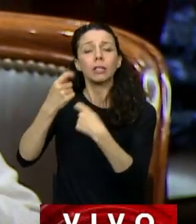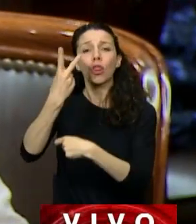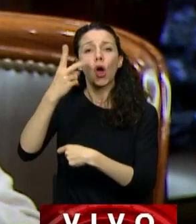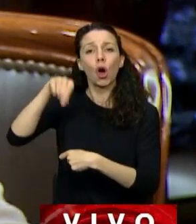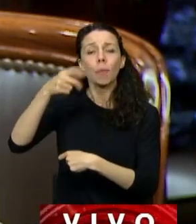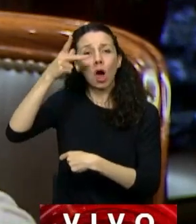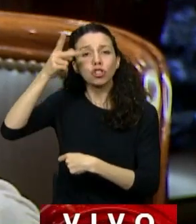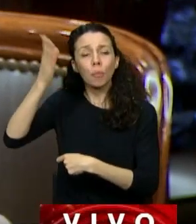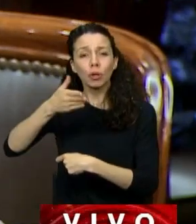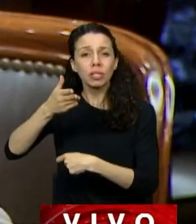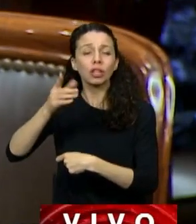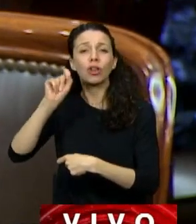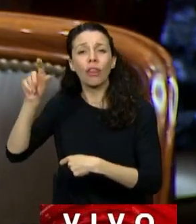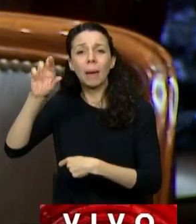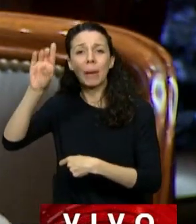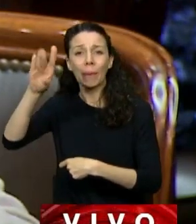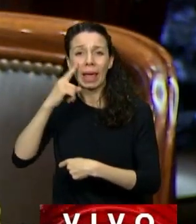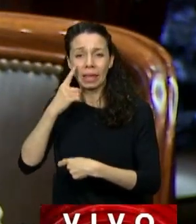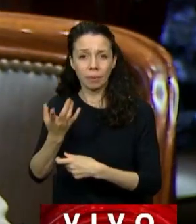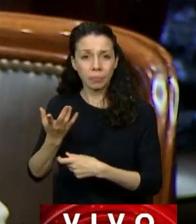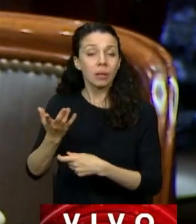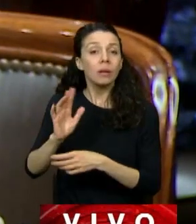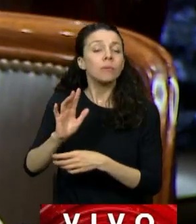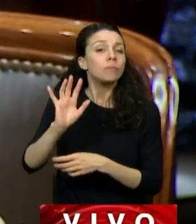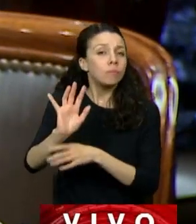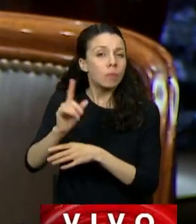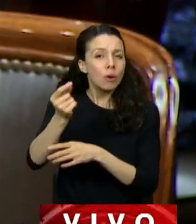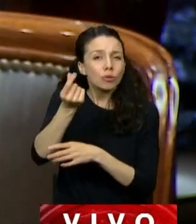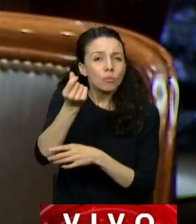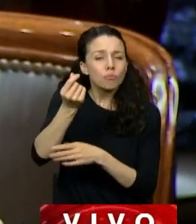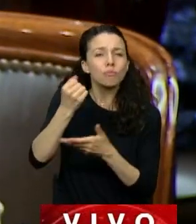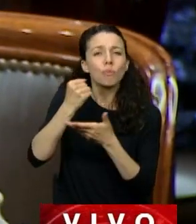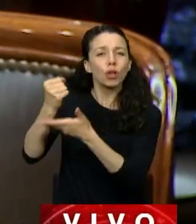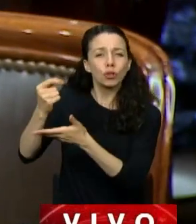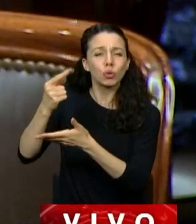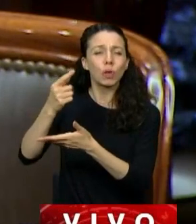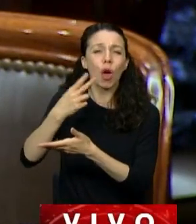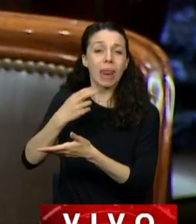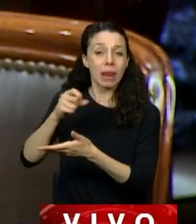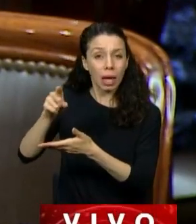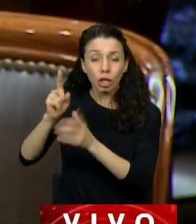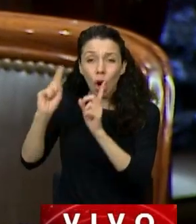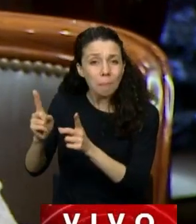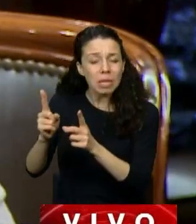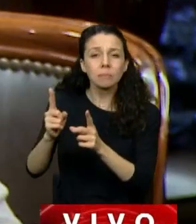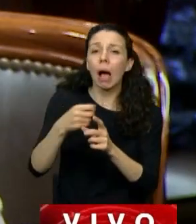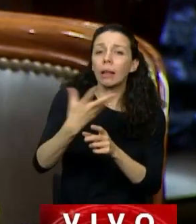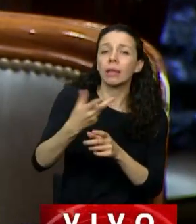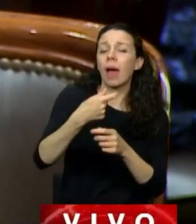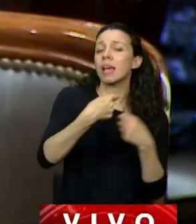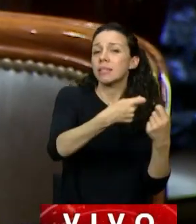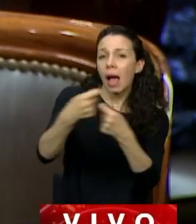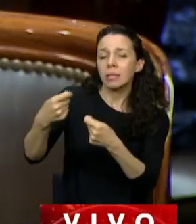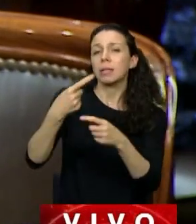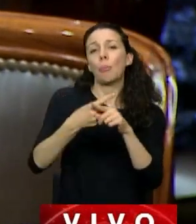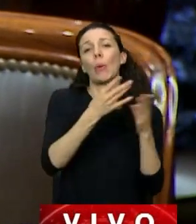Interno, casi el déficit total de Argentina y el monto que se va en subsidios energéticos. ¿Creemos de verdad que vamos a terminar con